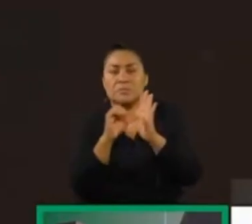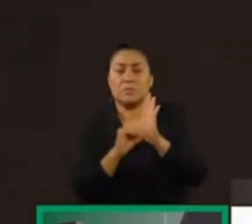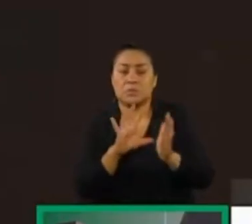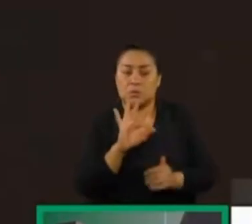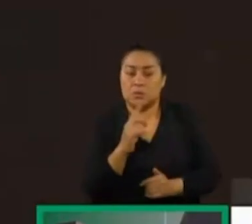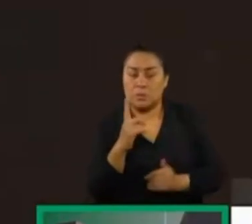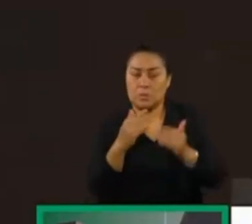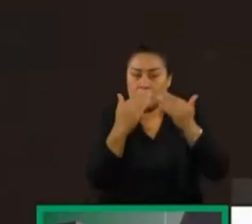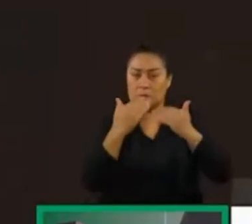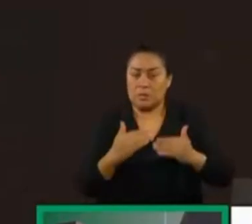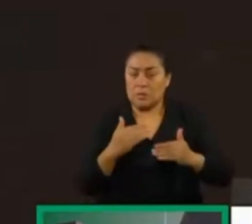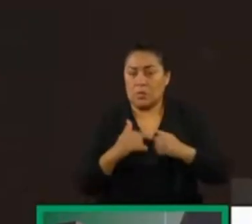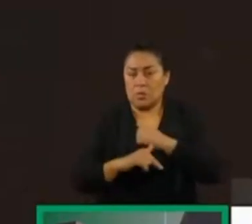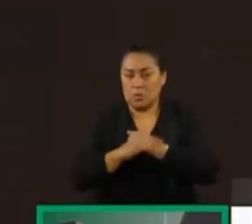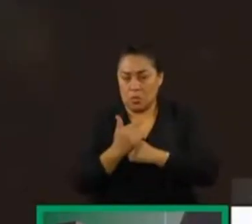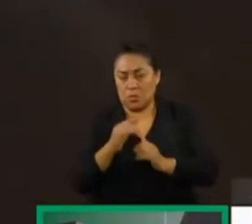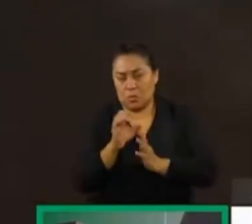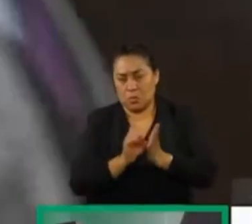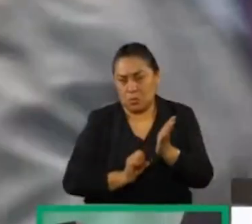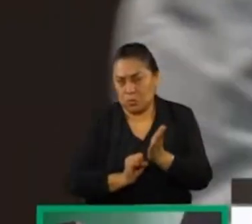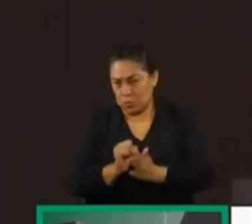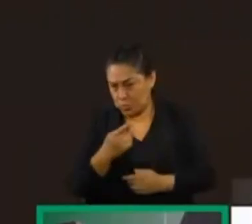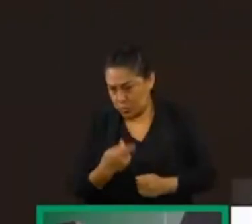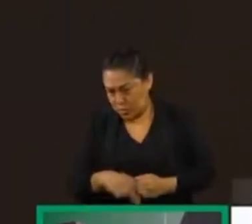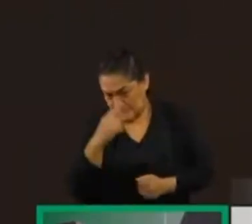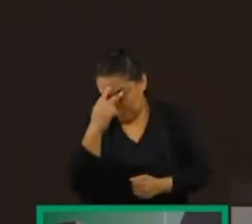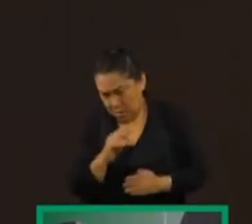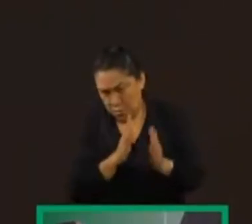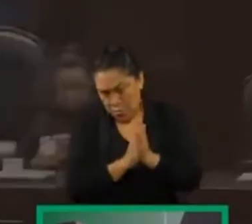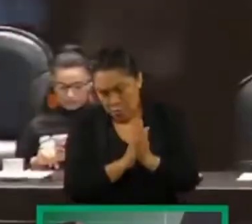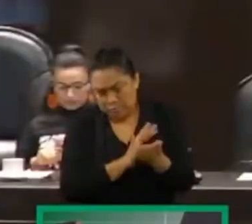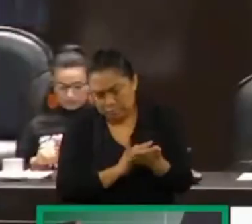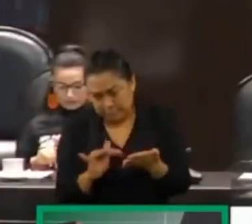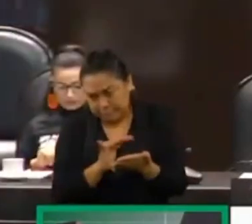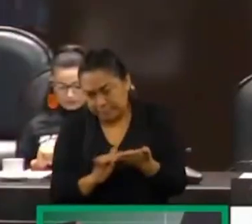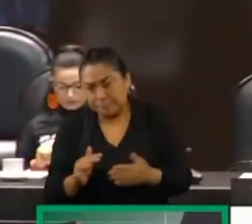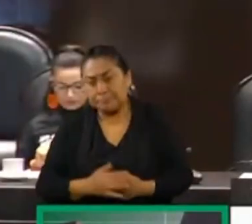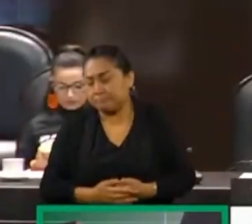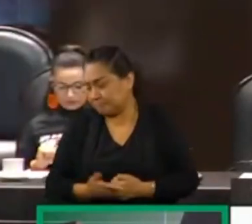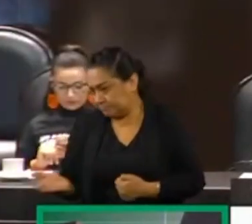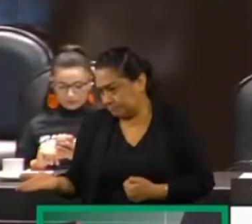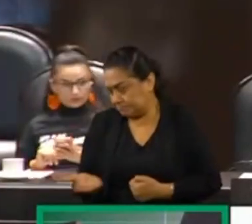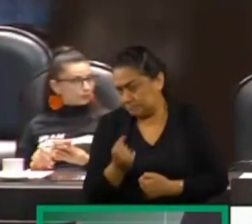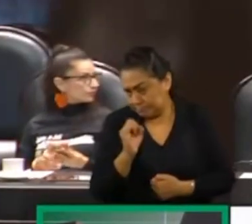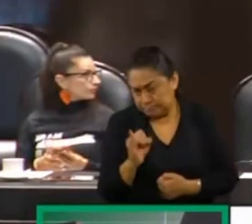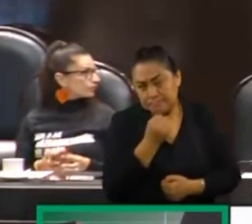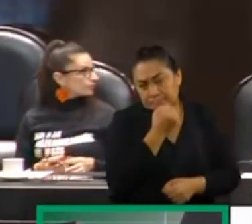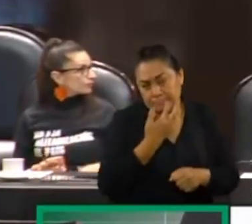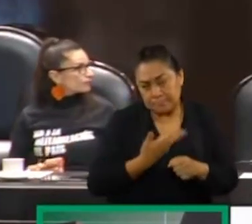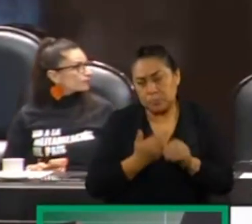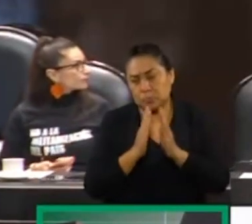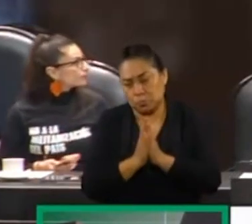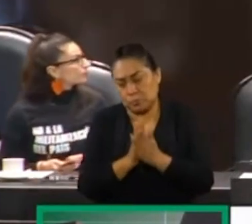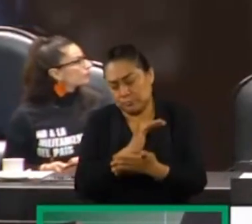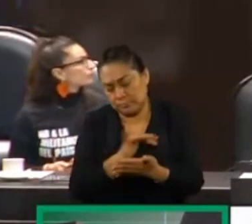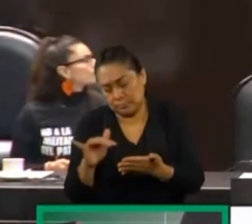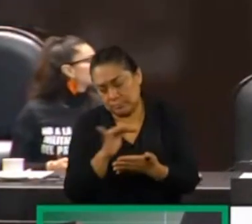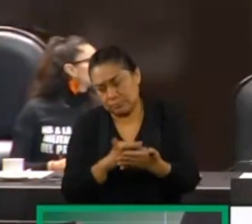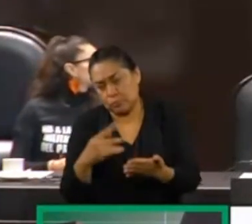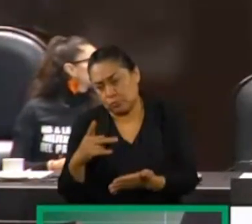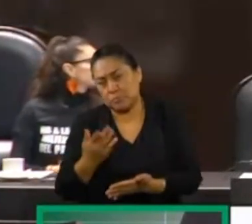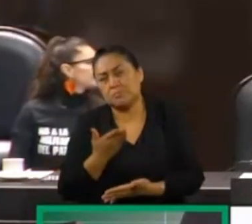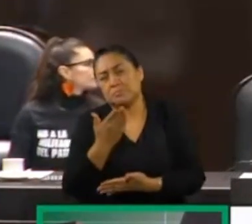la Constitución de los Estados Unidos mexicanos. Se concede la moción de ilustración. Le pido a la Secretaría pueda desahogar la